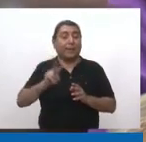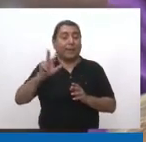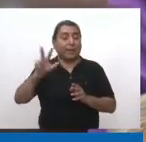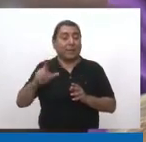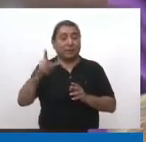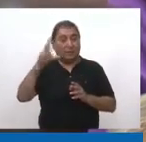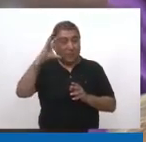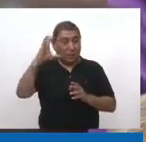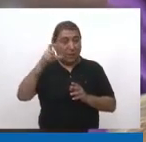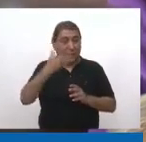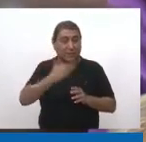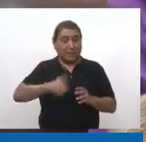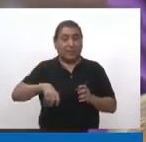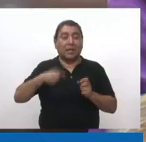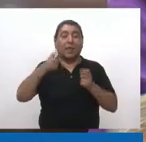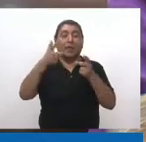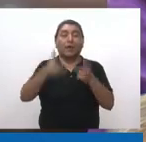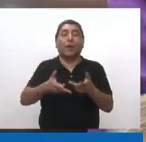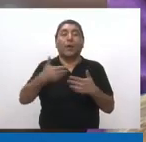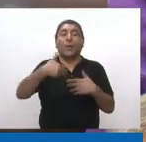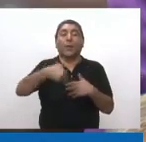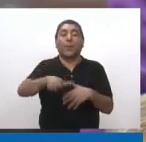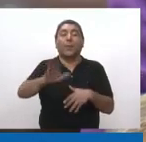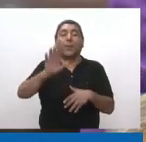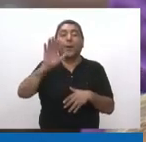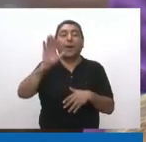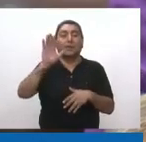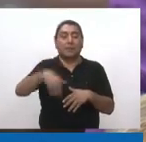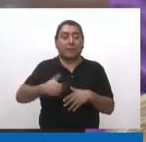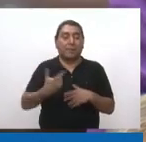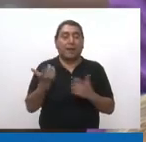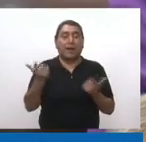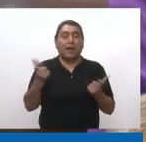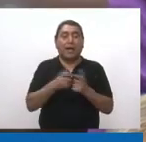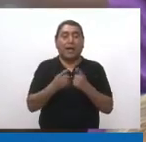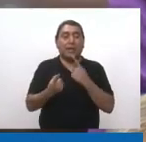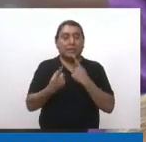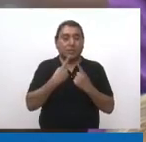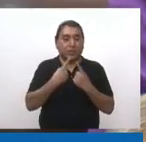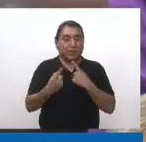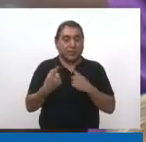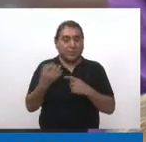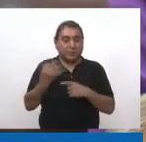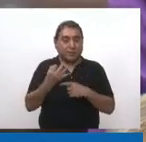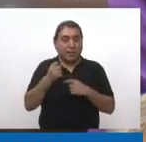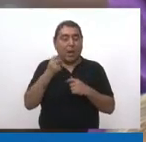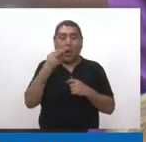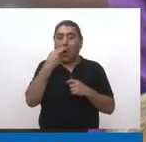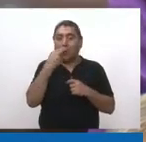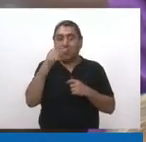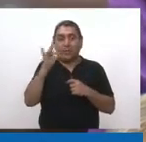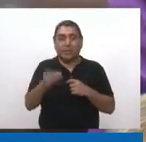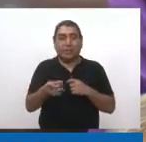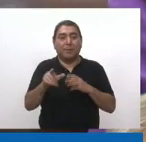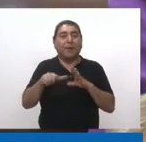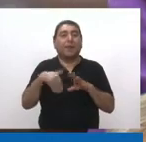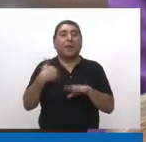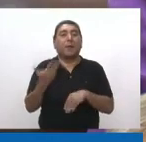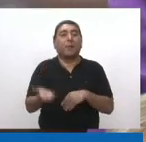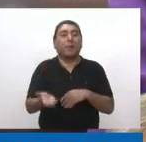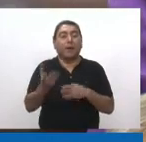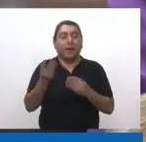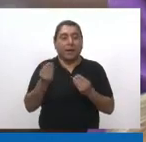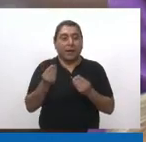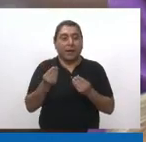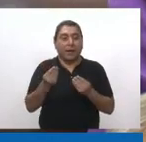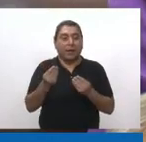el presidente dijo que iba a llamar a sesiones extraordinarias el 11 de diciembre y después hubo una suerte